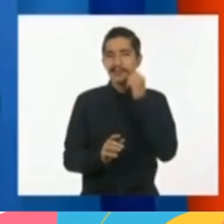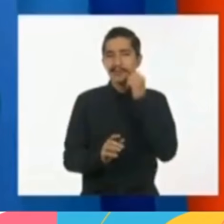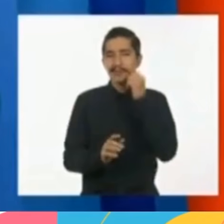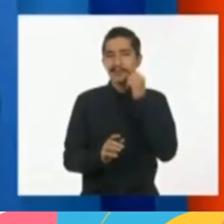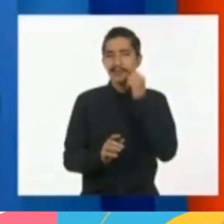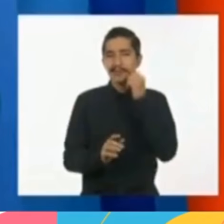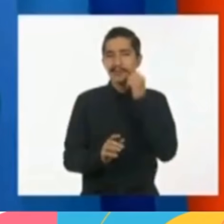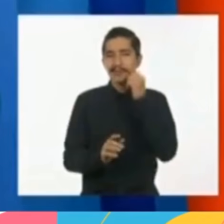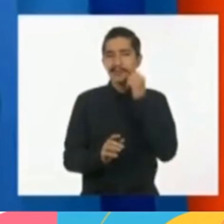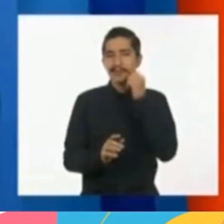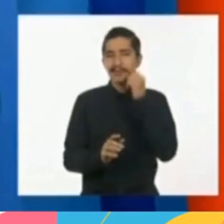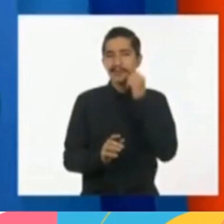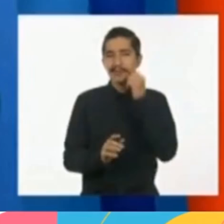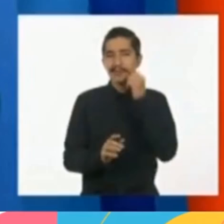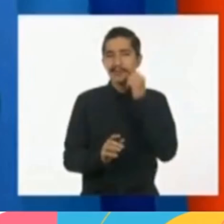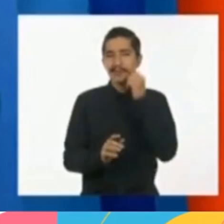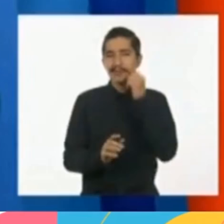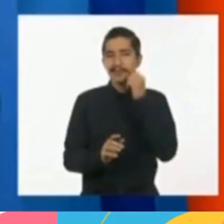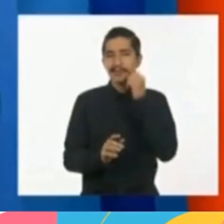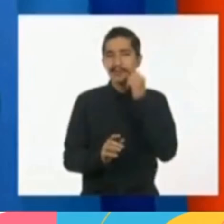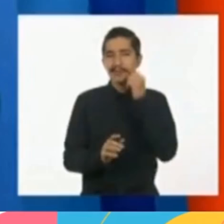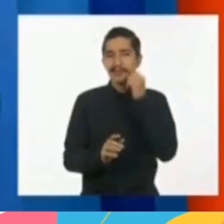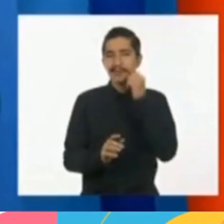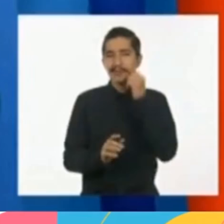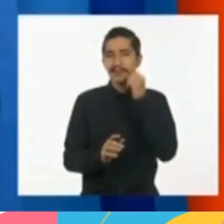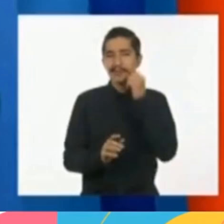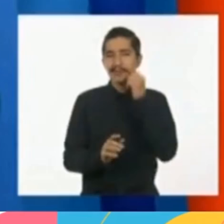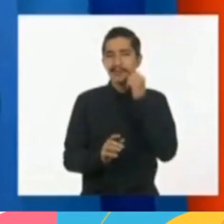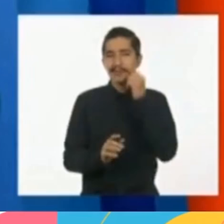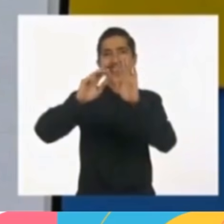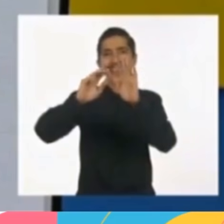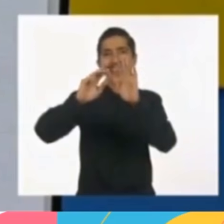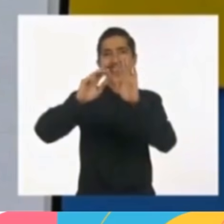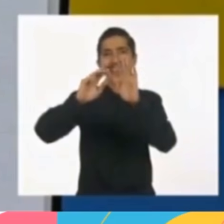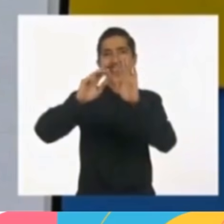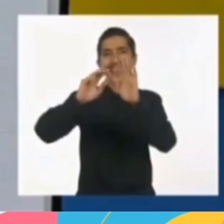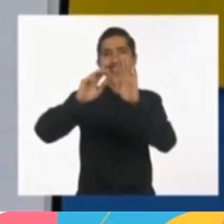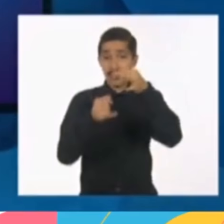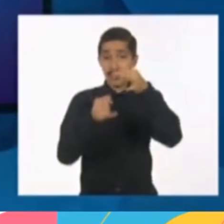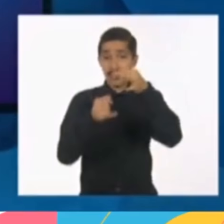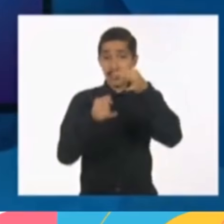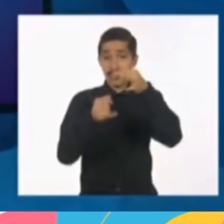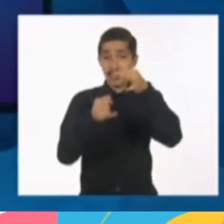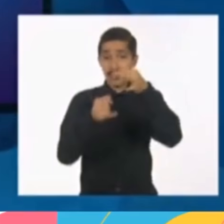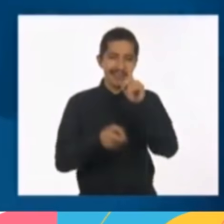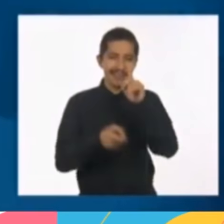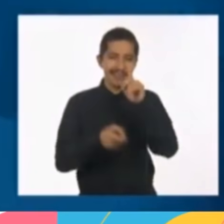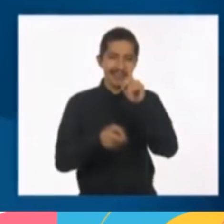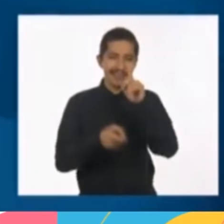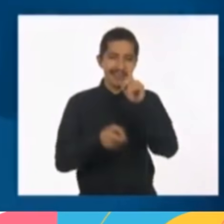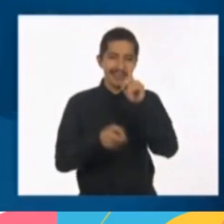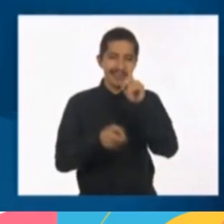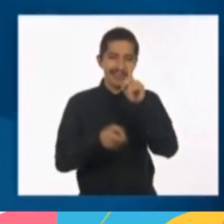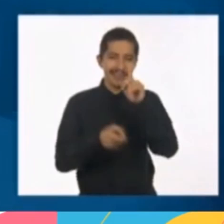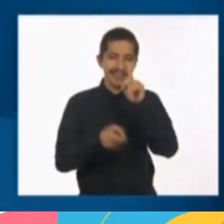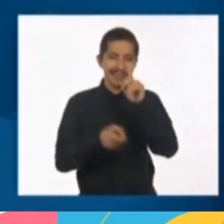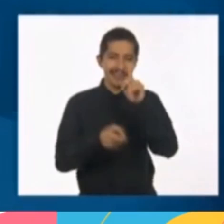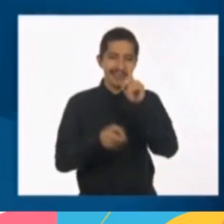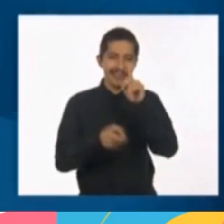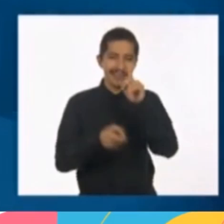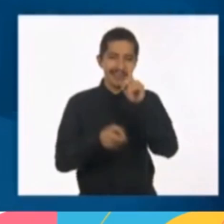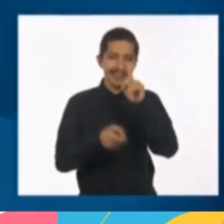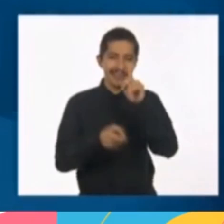secantes que se interceptan en un punto y forman ángulos de 90 grados eso lo vimos la clase pasada pregunta 6 cuáles son las características